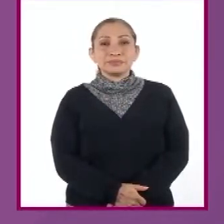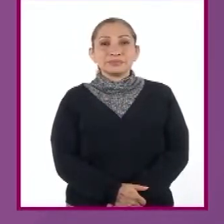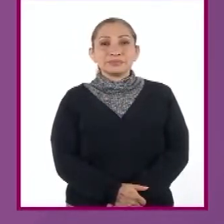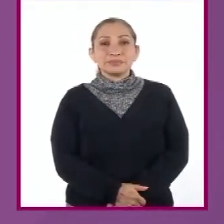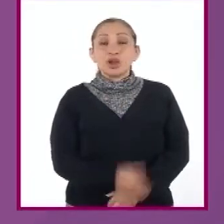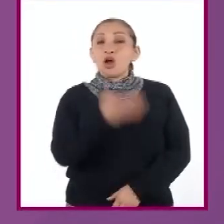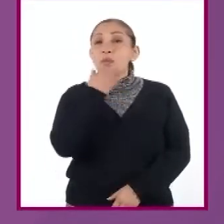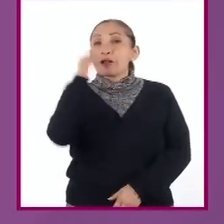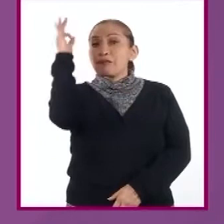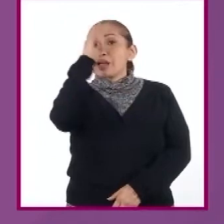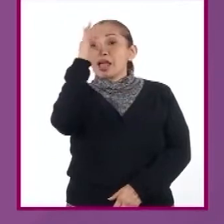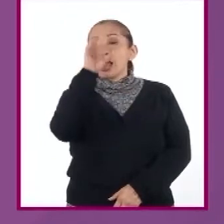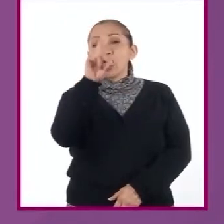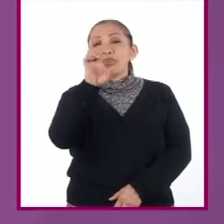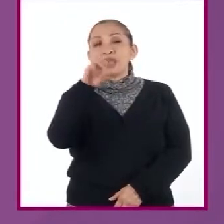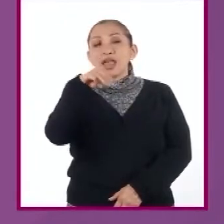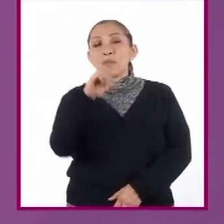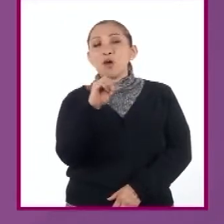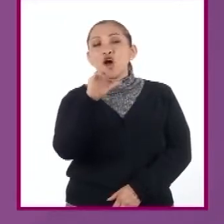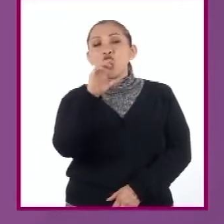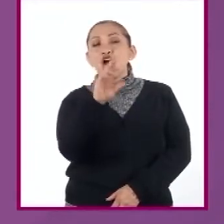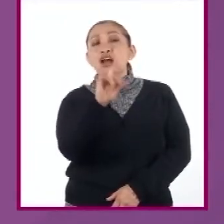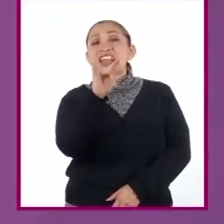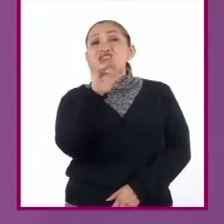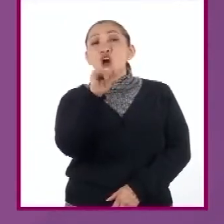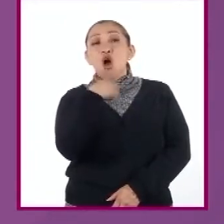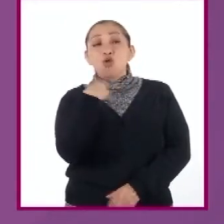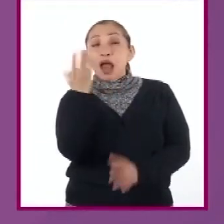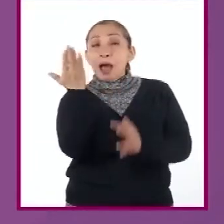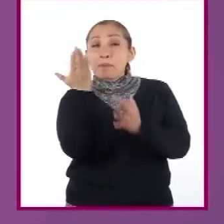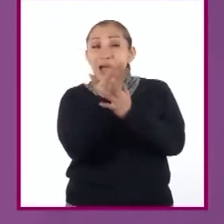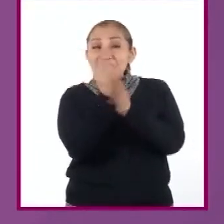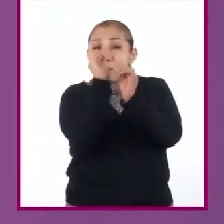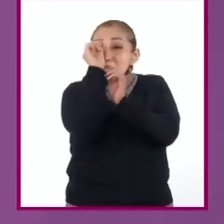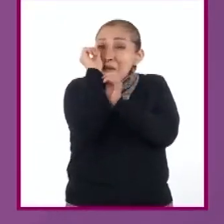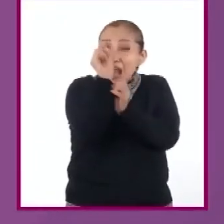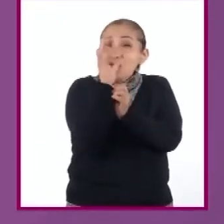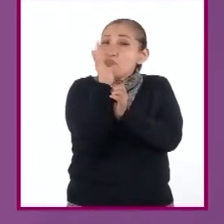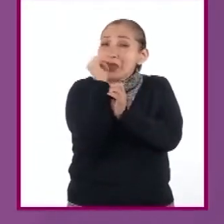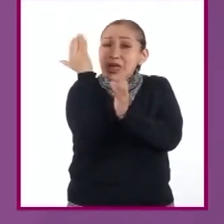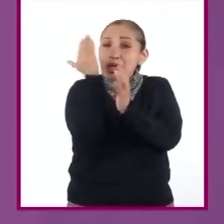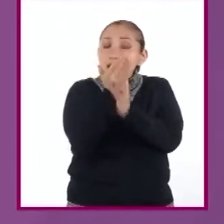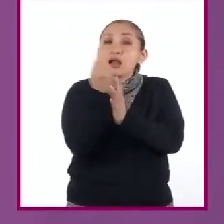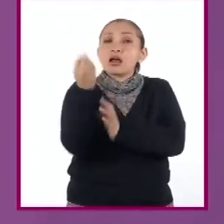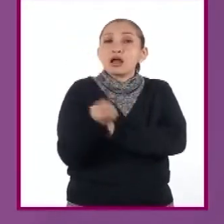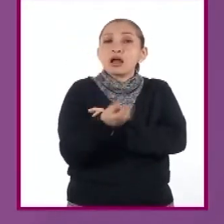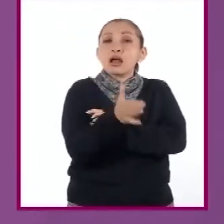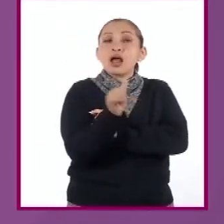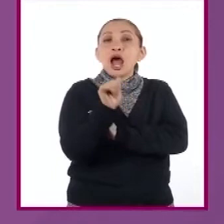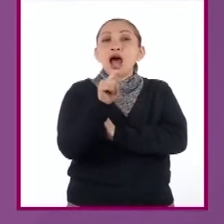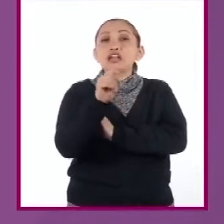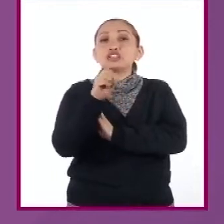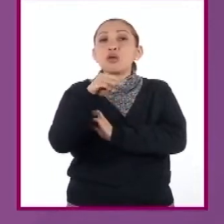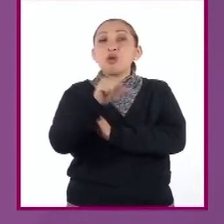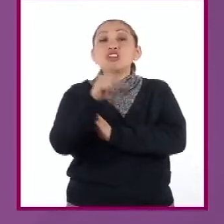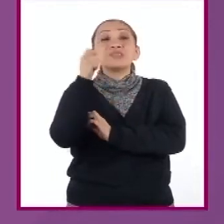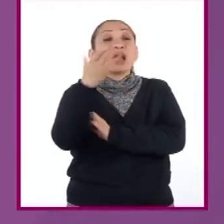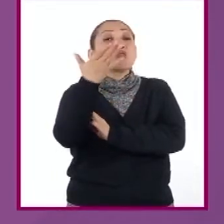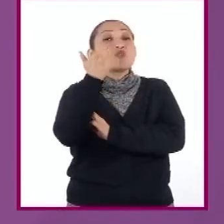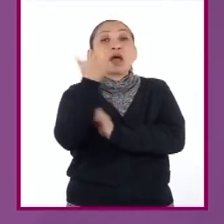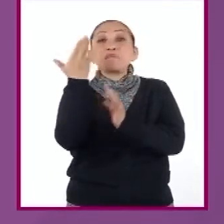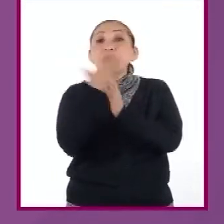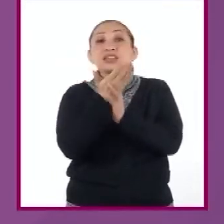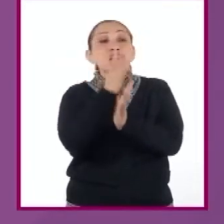El filósofo Demócrito llamó a la parte más pequeña de una cosa átomo, que significa sin parte,